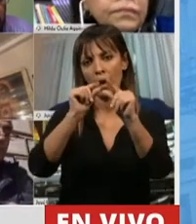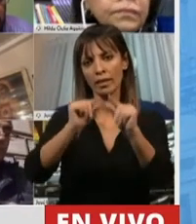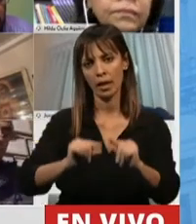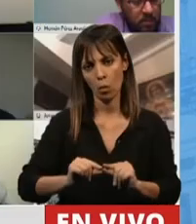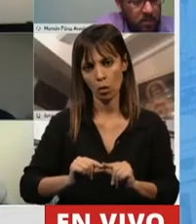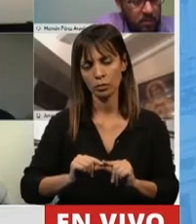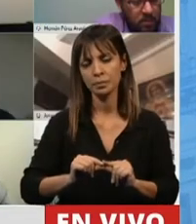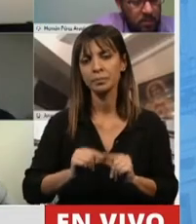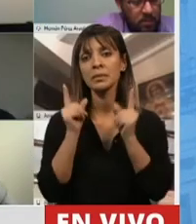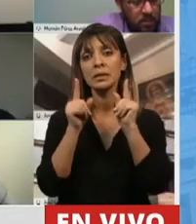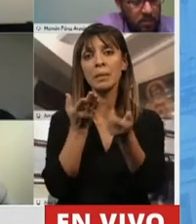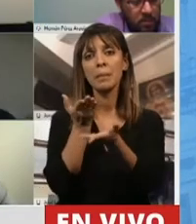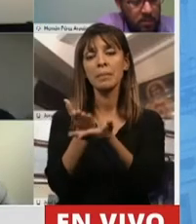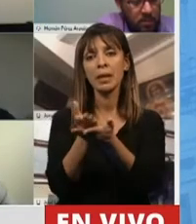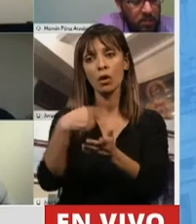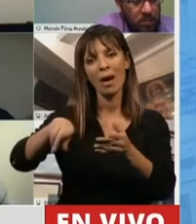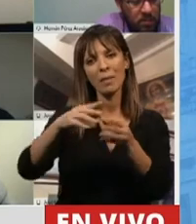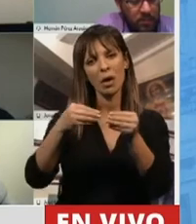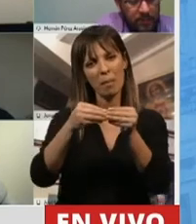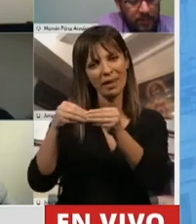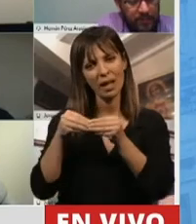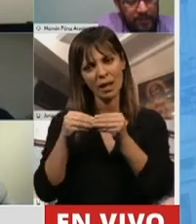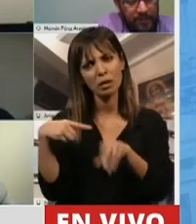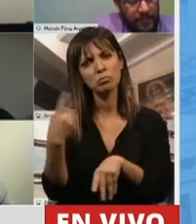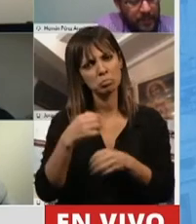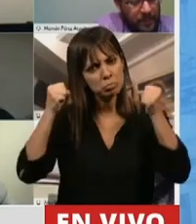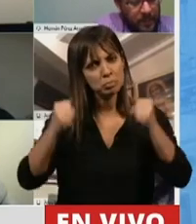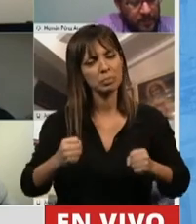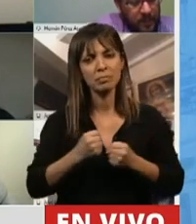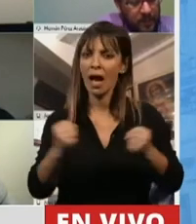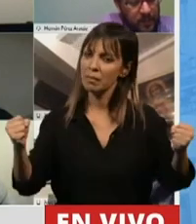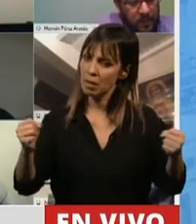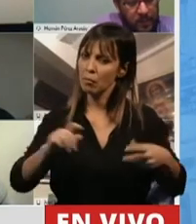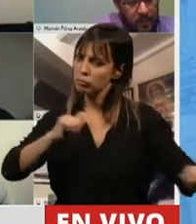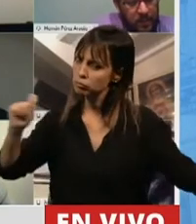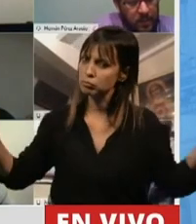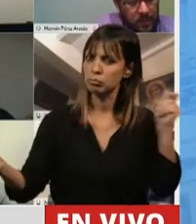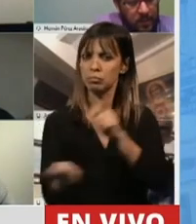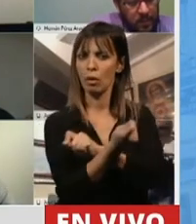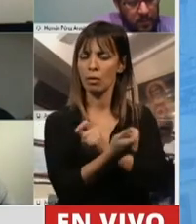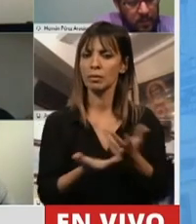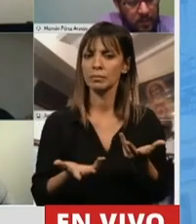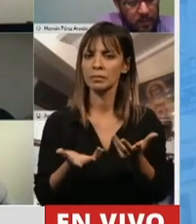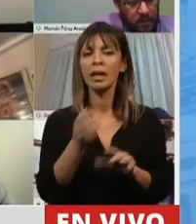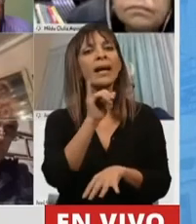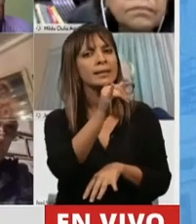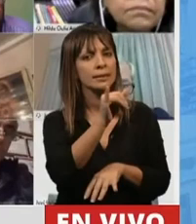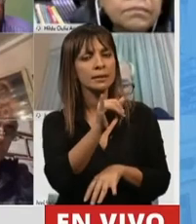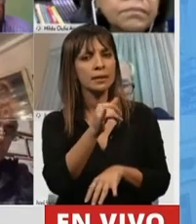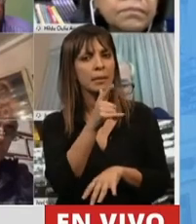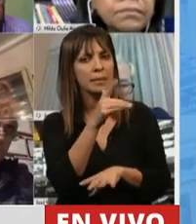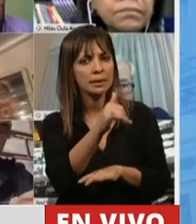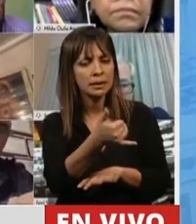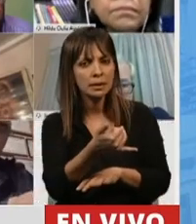artículos y pido a mis pares que nos animemos, que le demos una vuelta de tuerca a la ley. Sí, me parece que es frío.